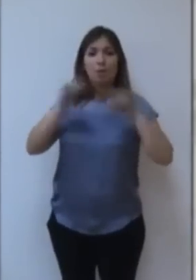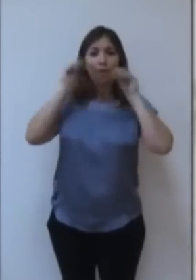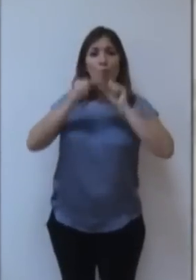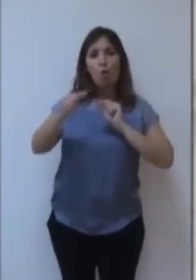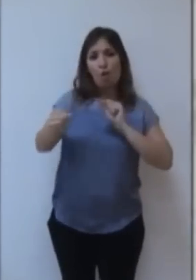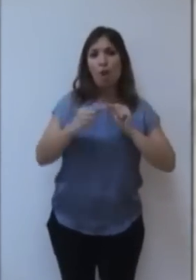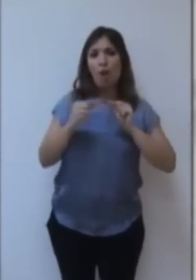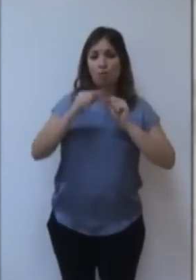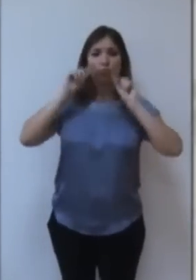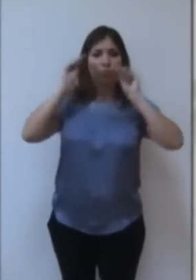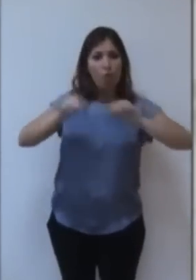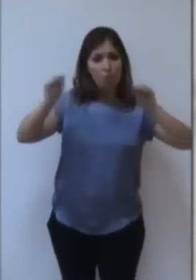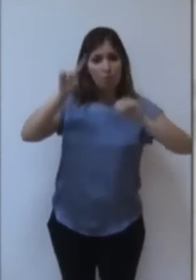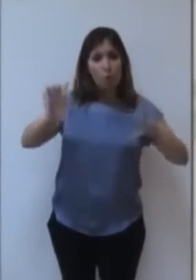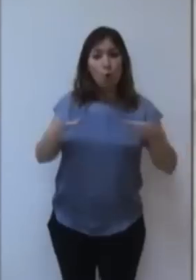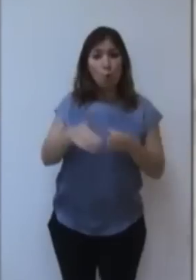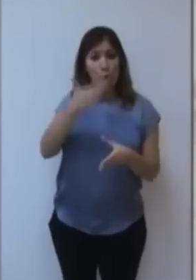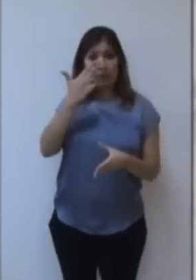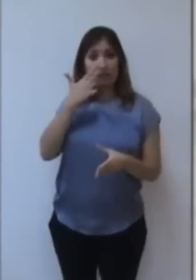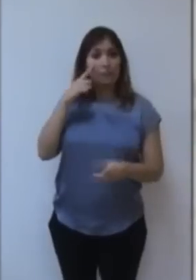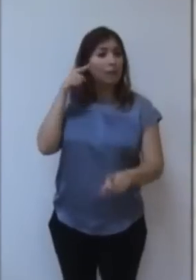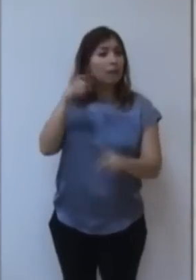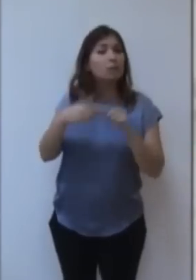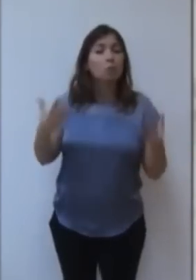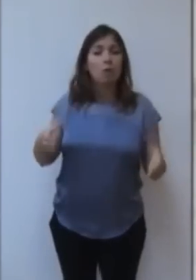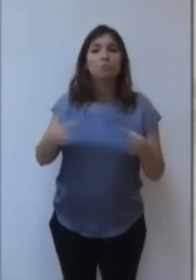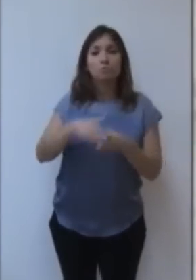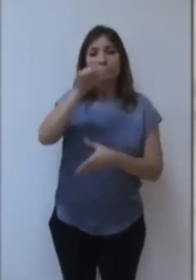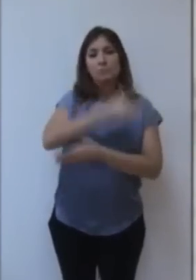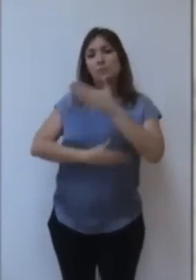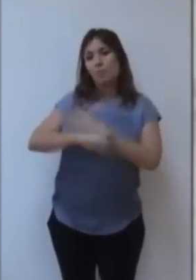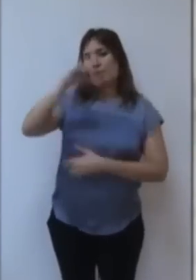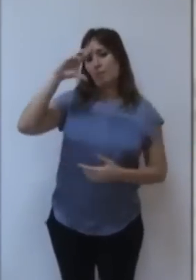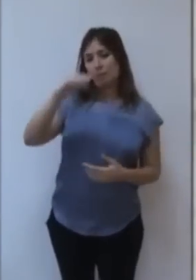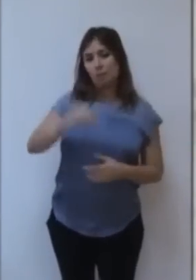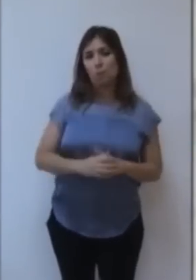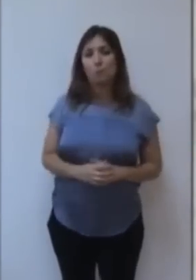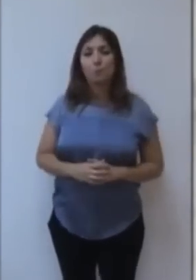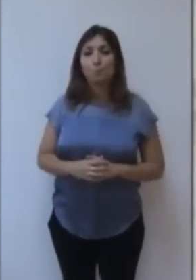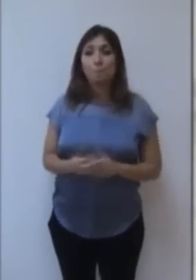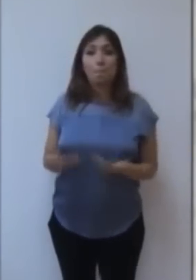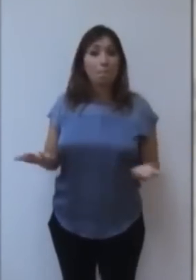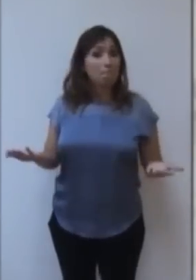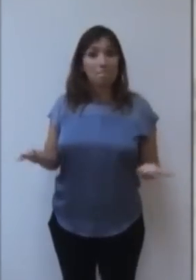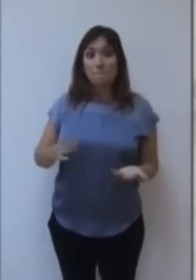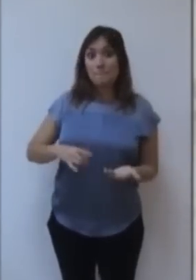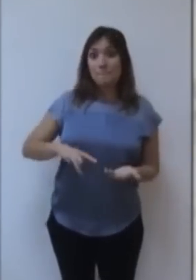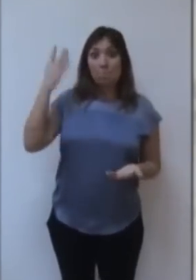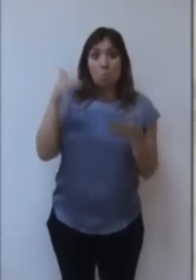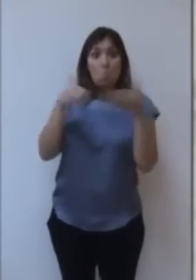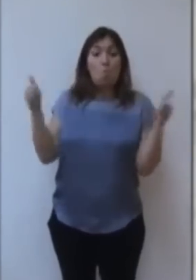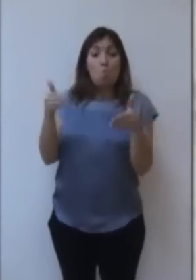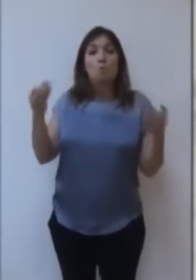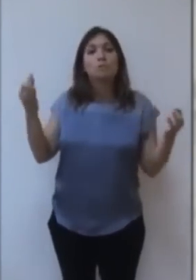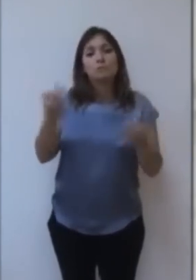online y dentro de los grupos de interés están las personas con discapacidad intelectual. La primera iniciativa que